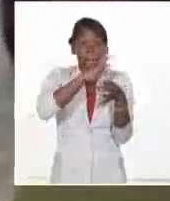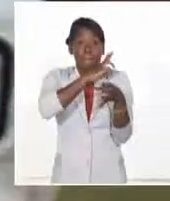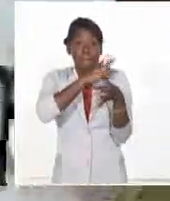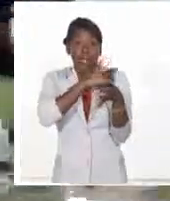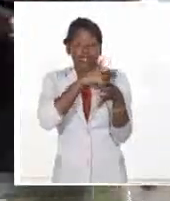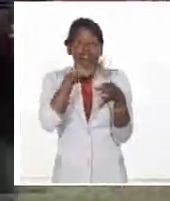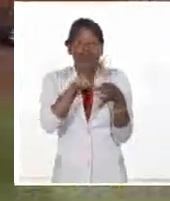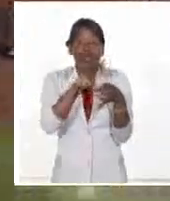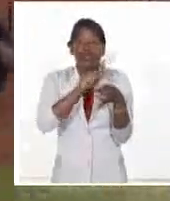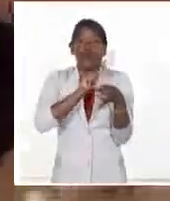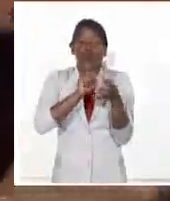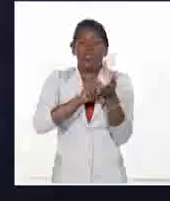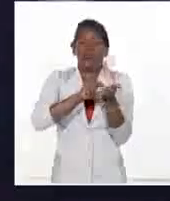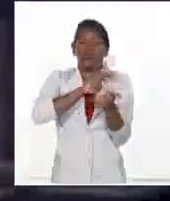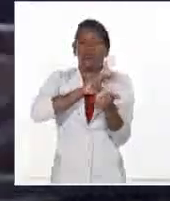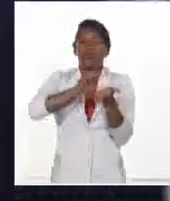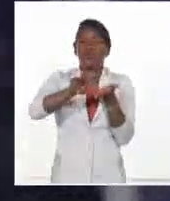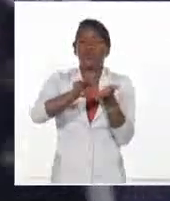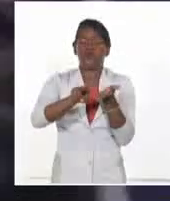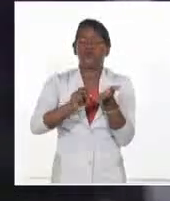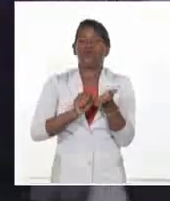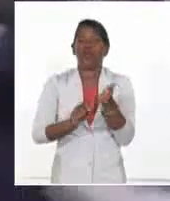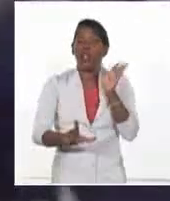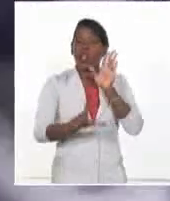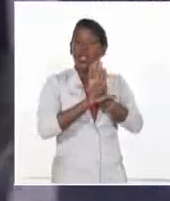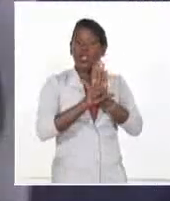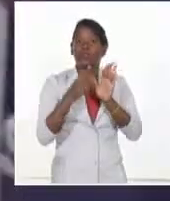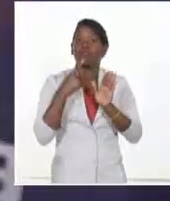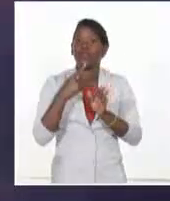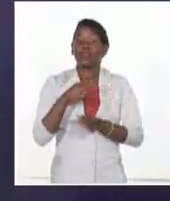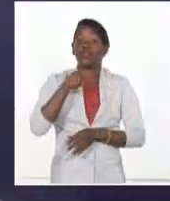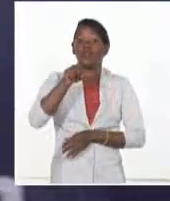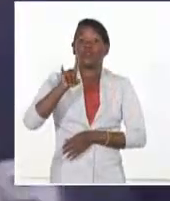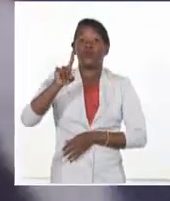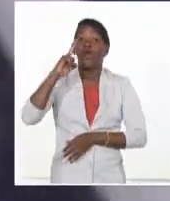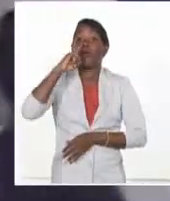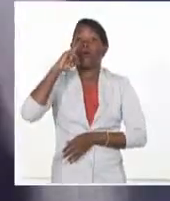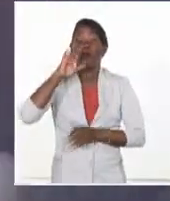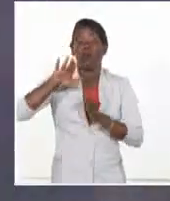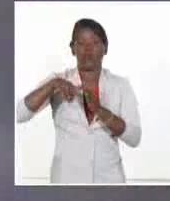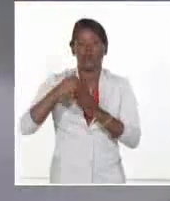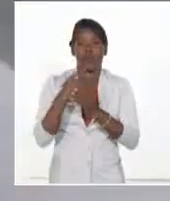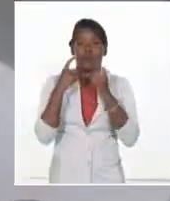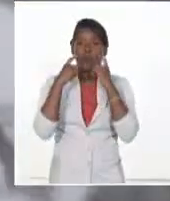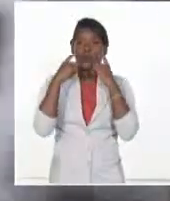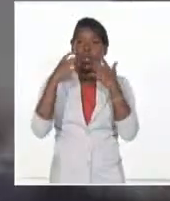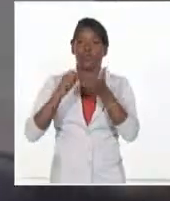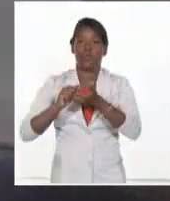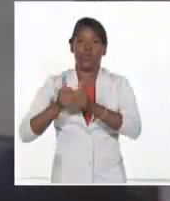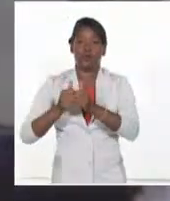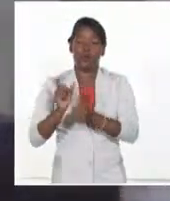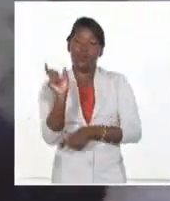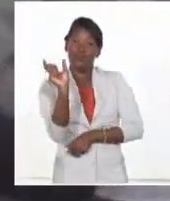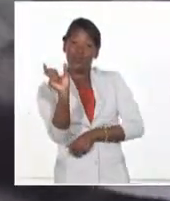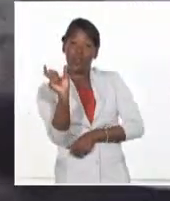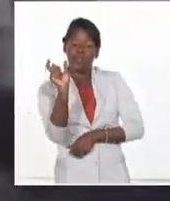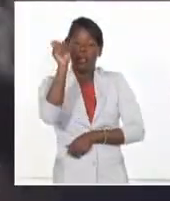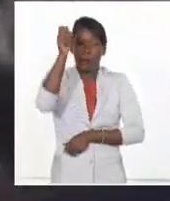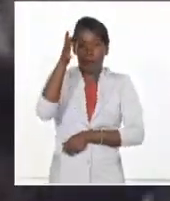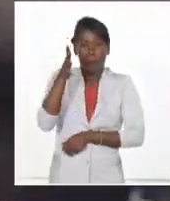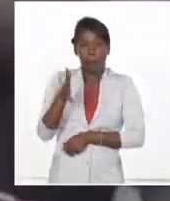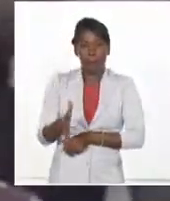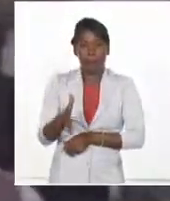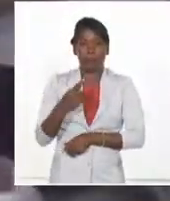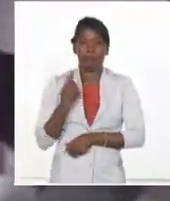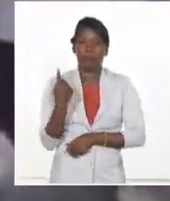el 19 de noviembre como Día del Deporte y la Cultura Física. Sin dudas, esa fecha significó un punto de